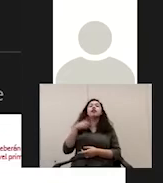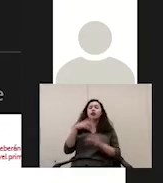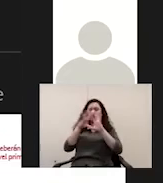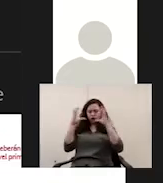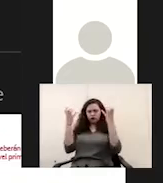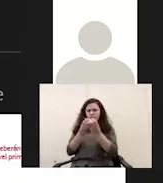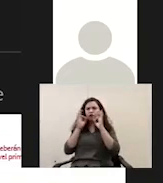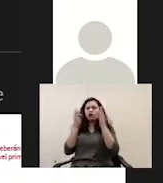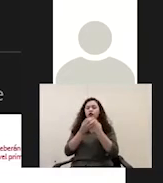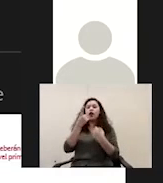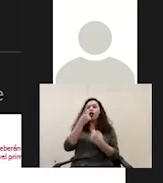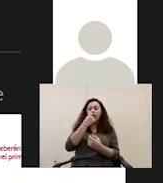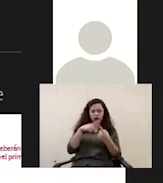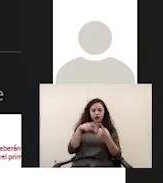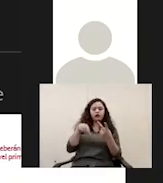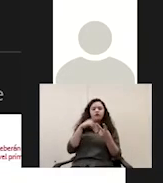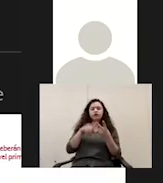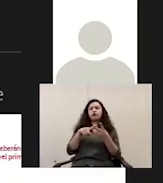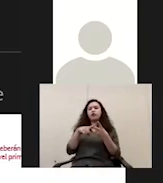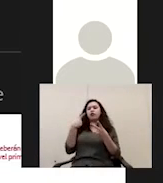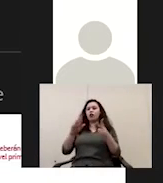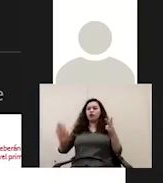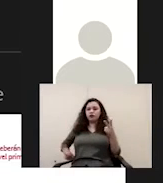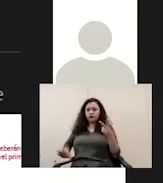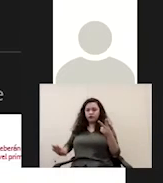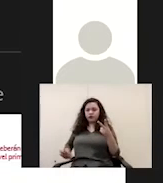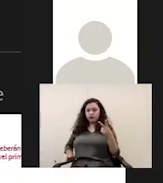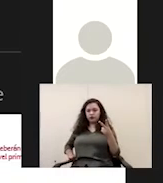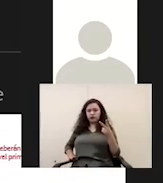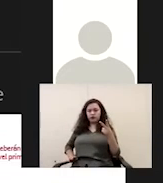jitomate, debe ser rojo, debe tener las características que tiene un